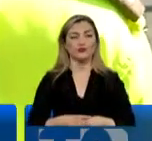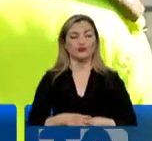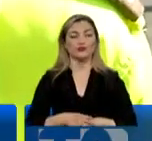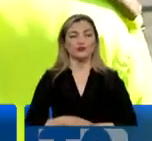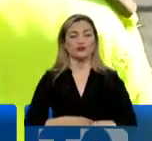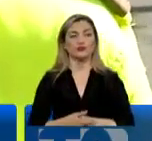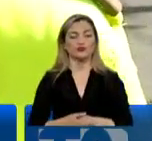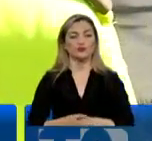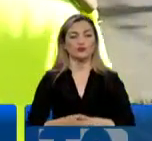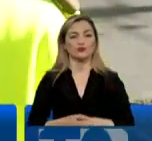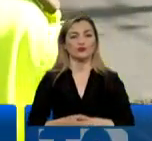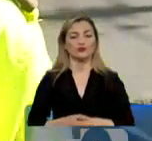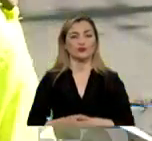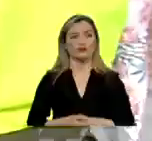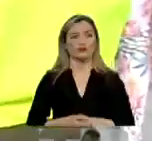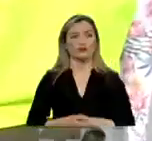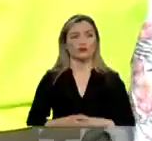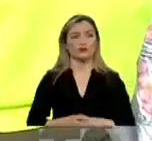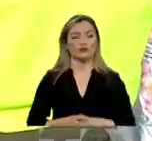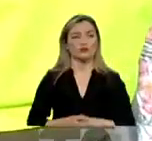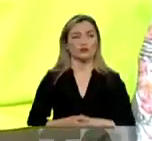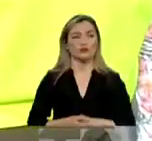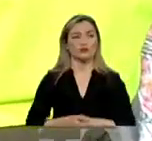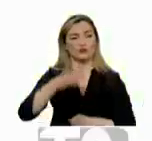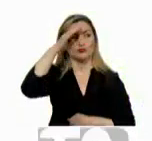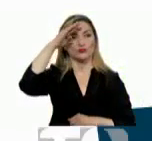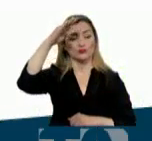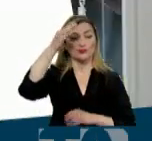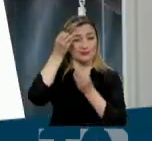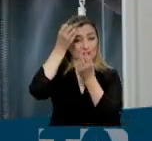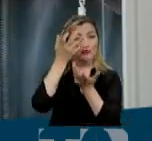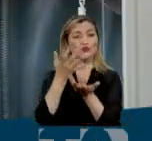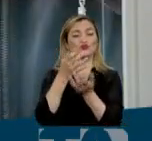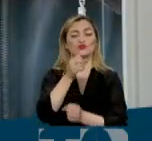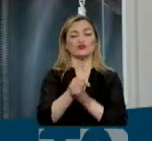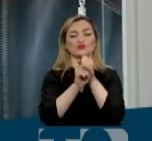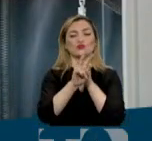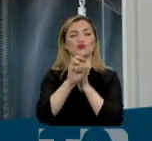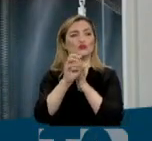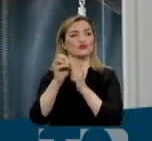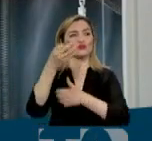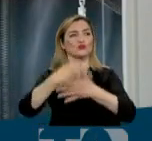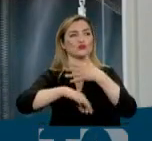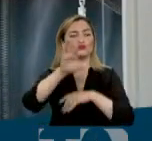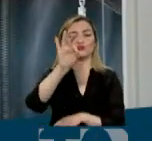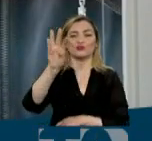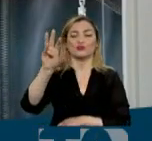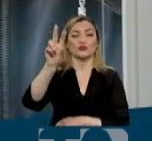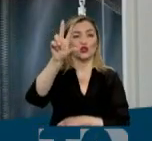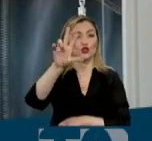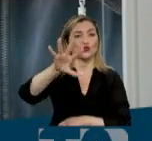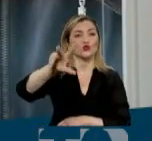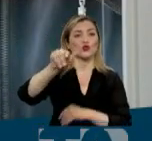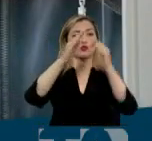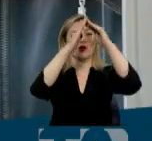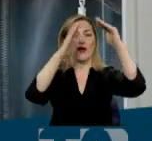sirenas para que se note la presencia policial aquí en el sector. Según datos de la Policía Nacional, en lo que va del año se han registrado 963